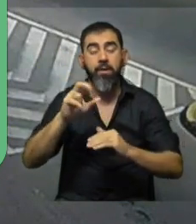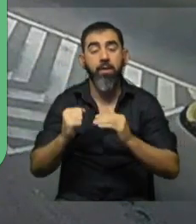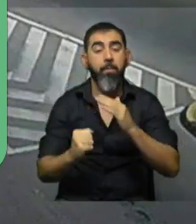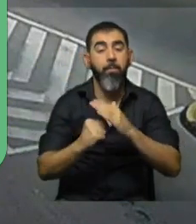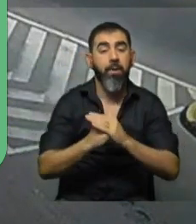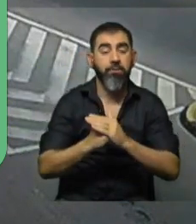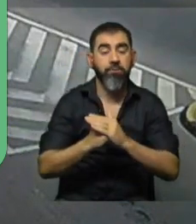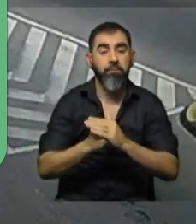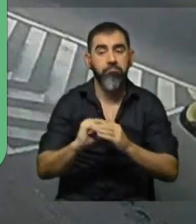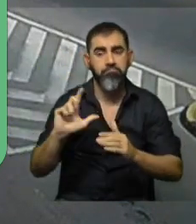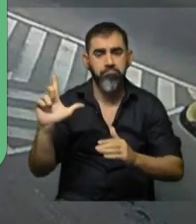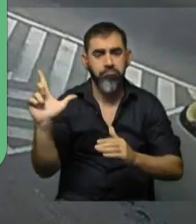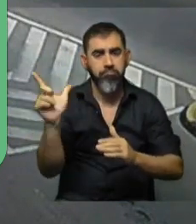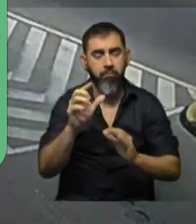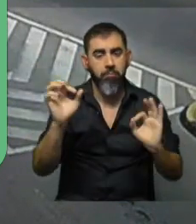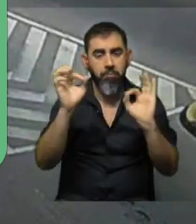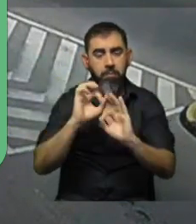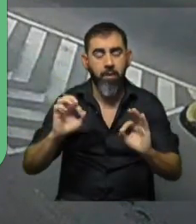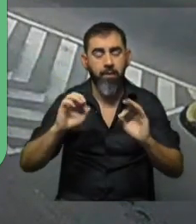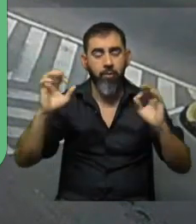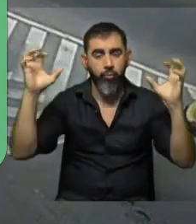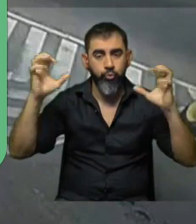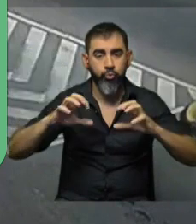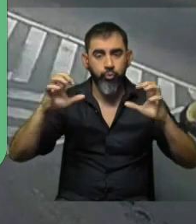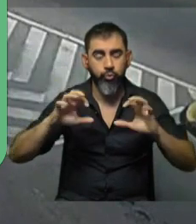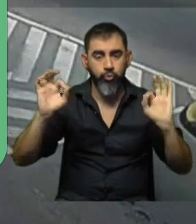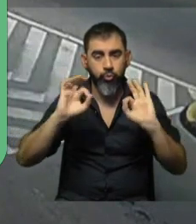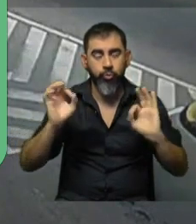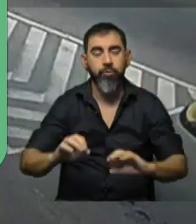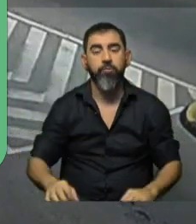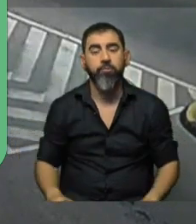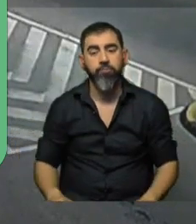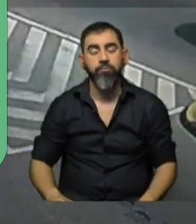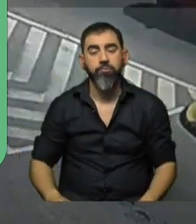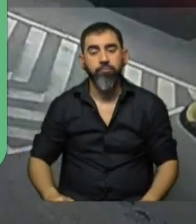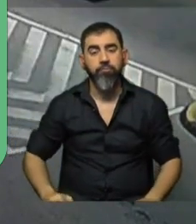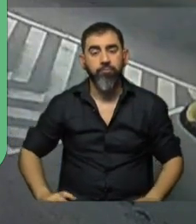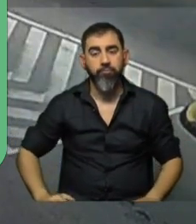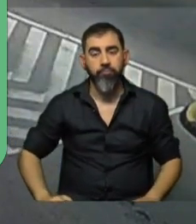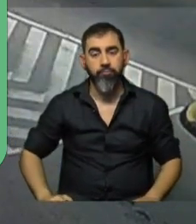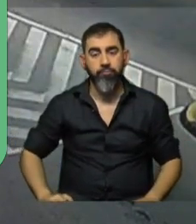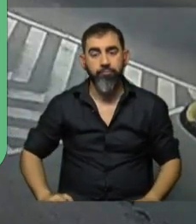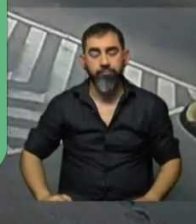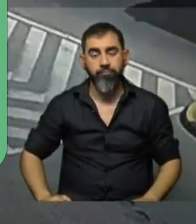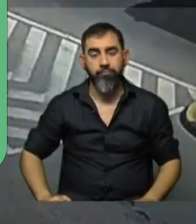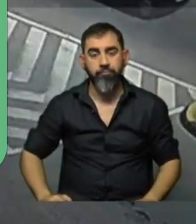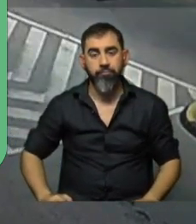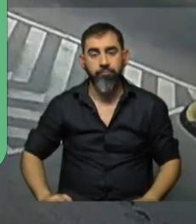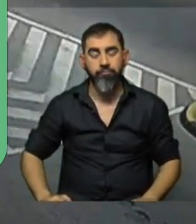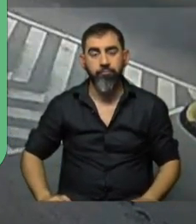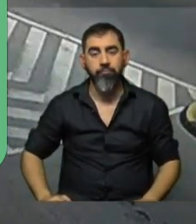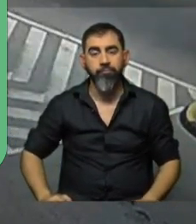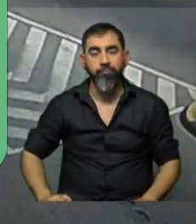No se prevé ningún tipo de elementos líquidos que caigan desde las nubes para